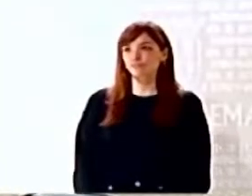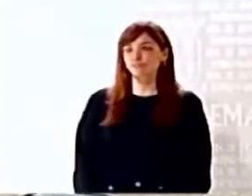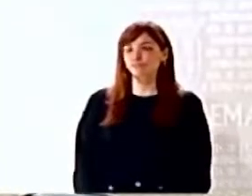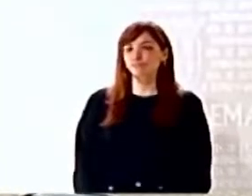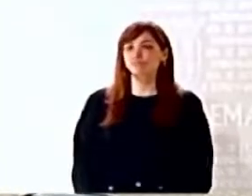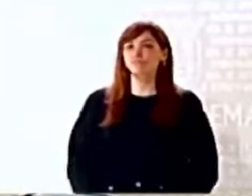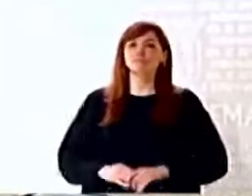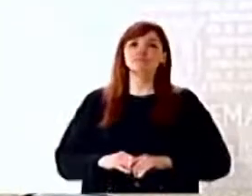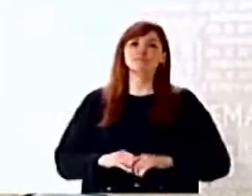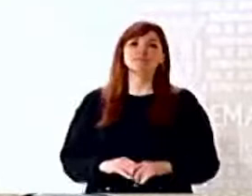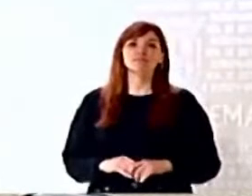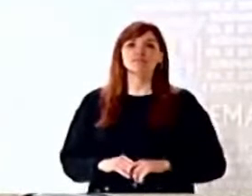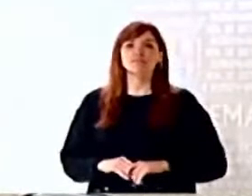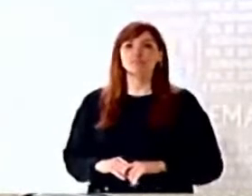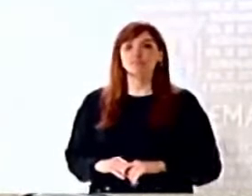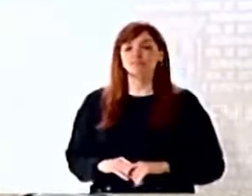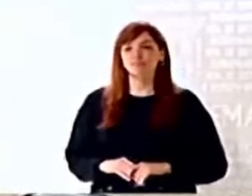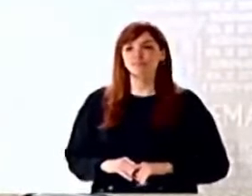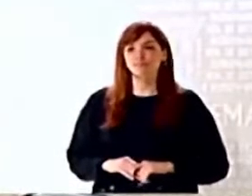¿Estamos?